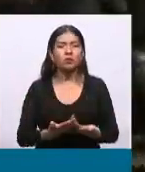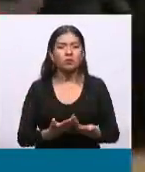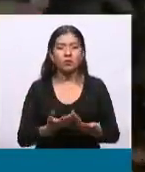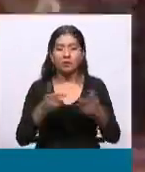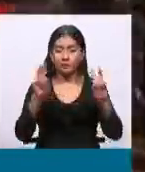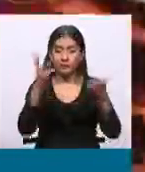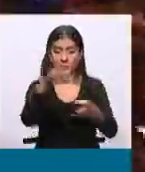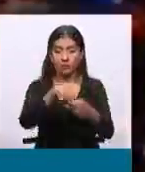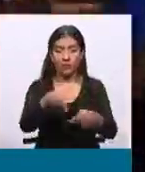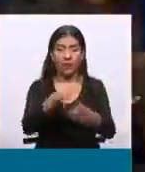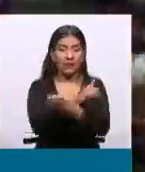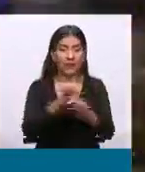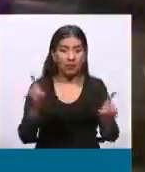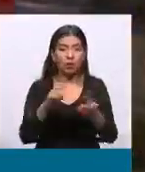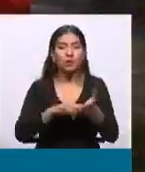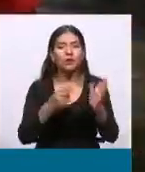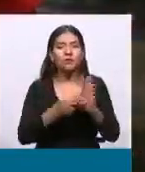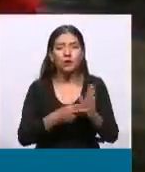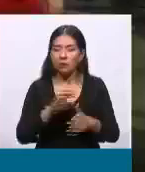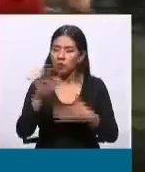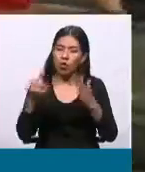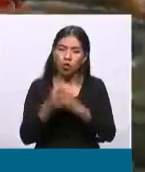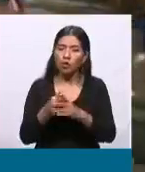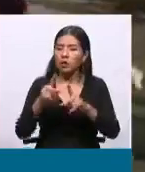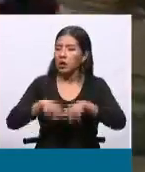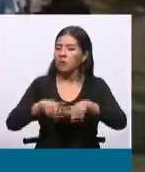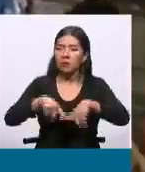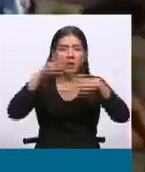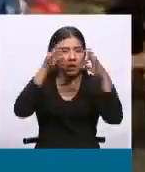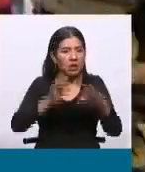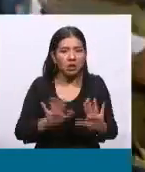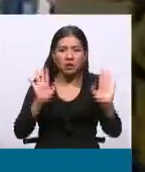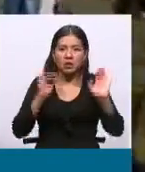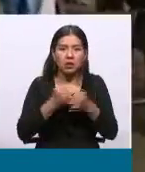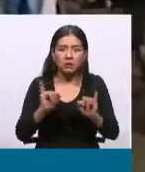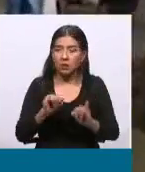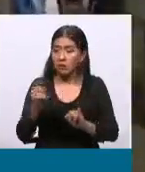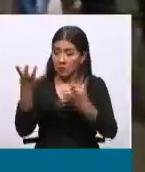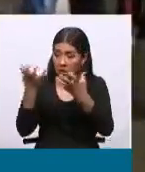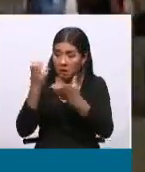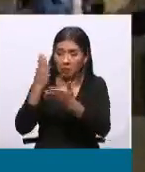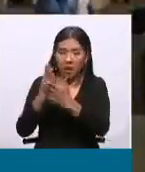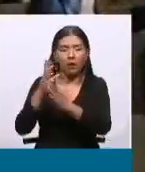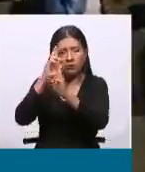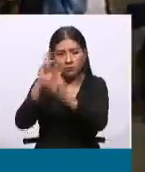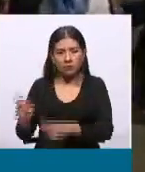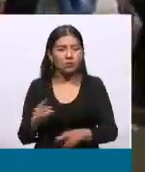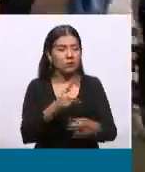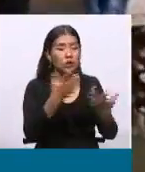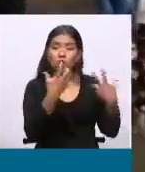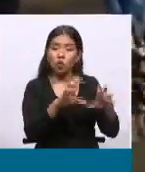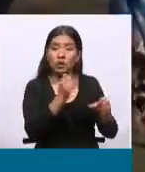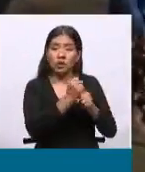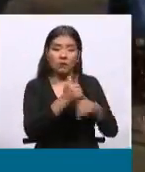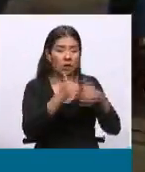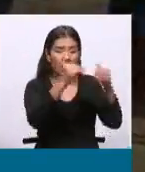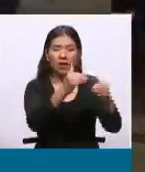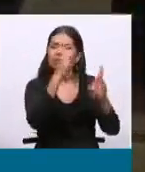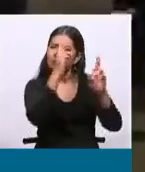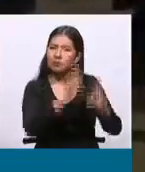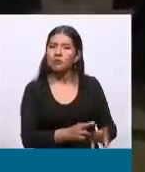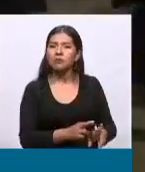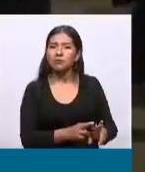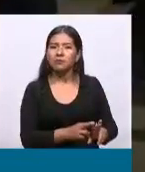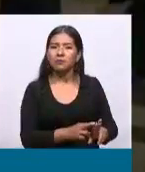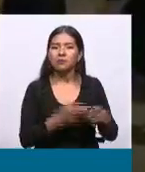la democracia, Camila, el que quiere parar, que pare, y el que no, déjenlo trabajar, y más aún, si vivimos en una sociedad